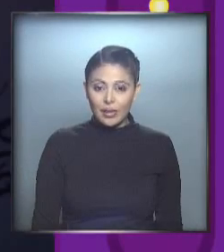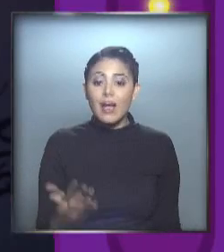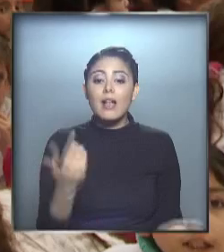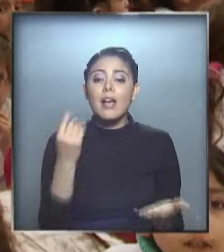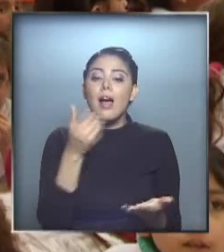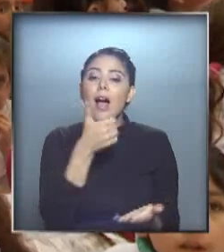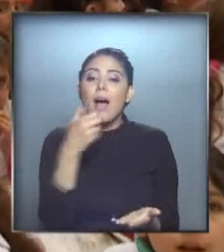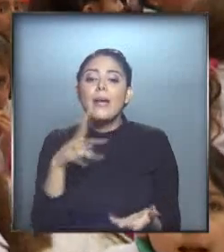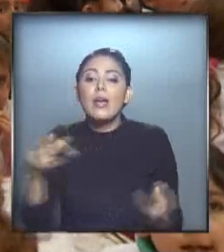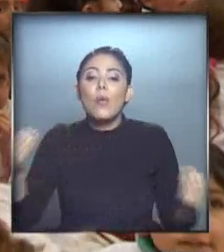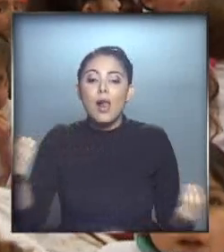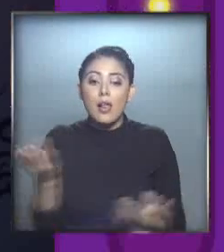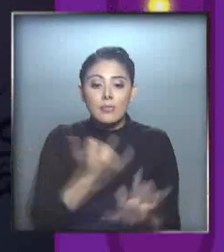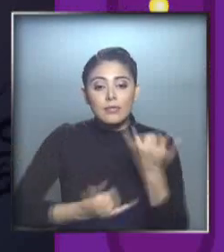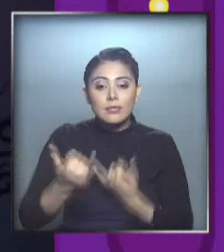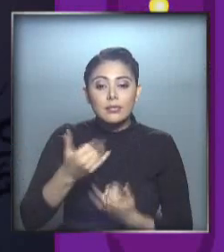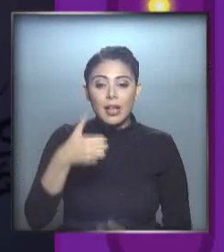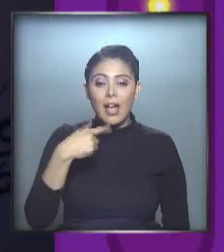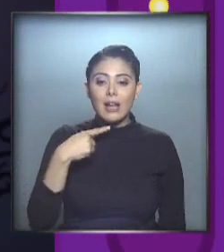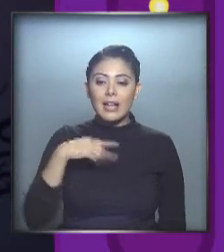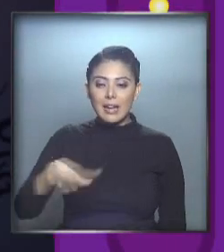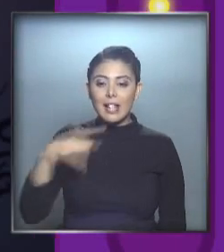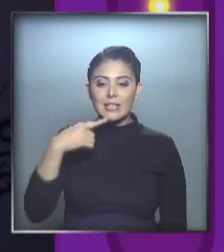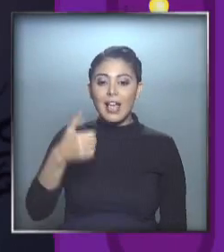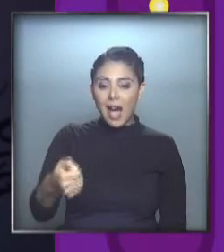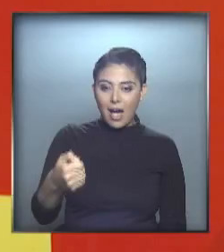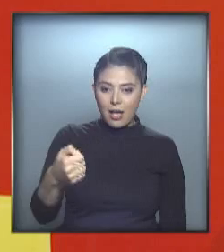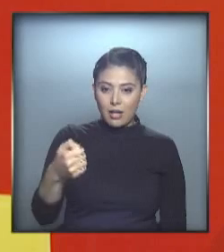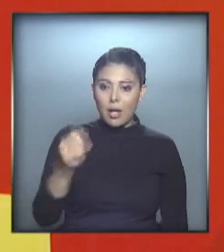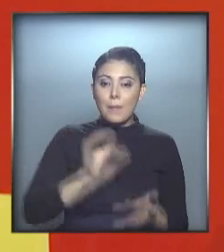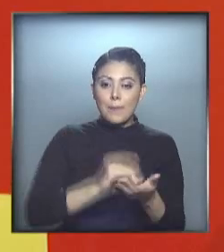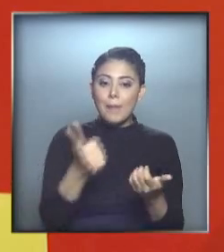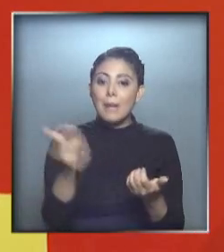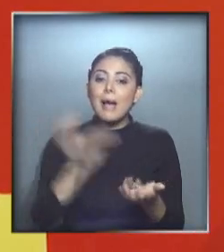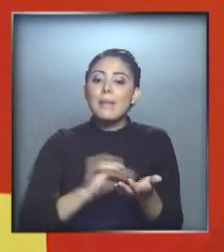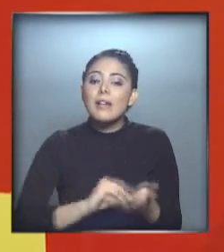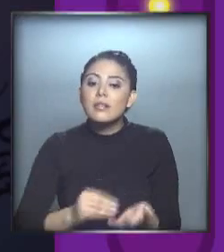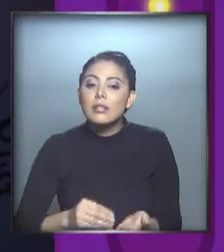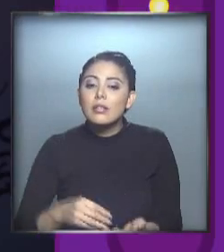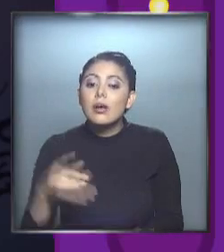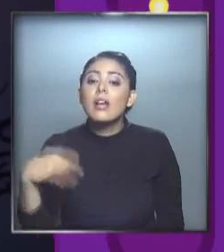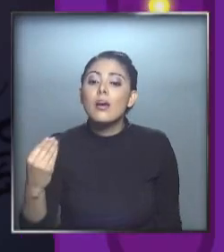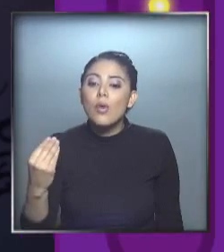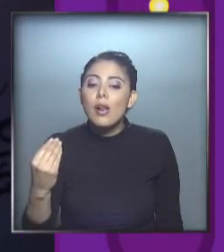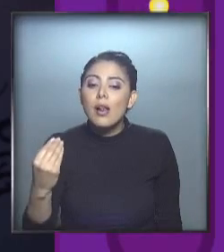está! ¡Muy bien! ¡A! ¡Tiren letras! ¡A! ¿Qué más? ¡L!